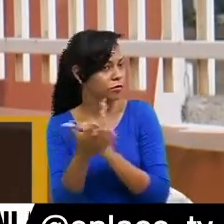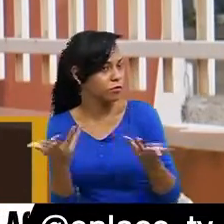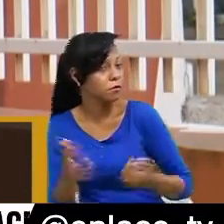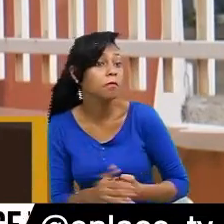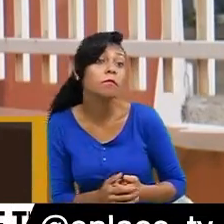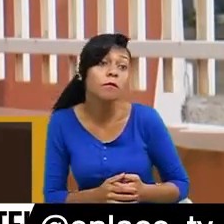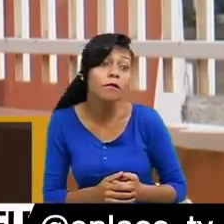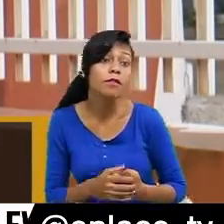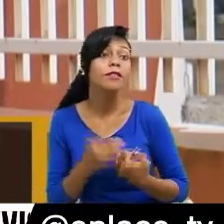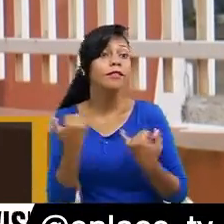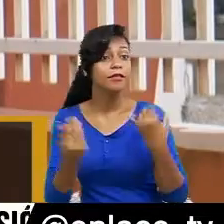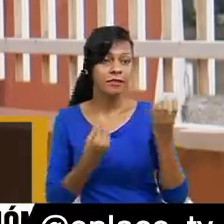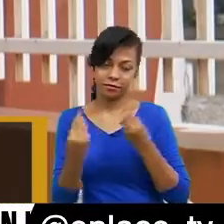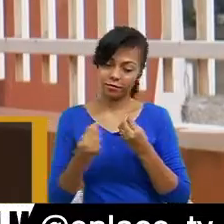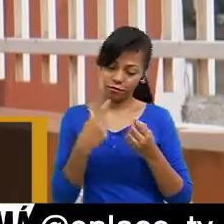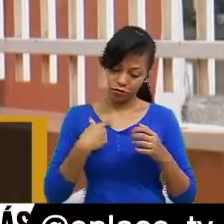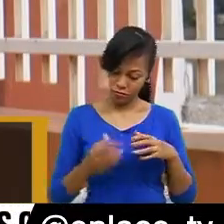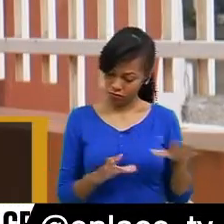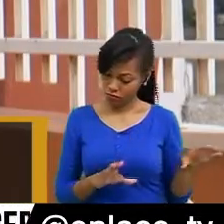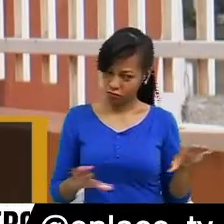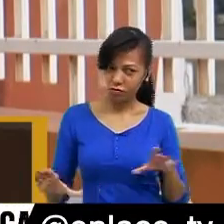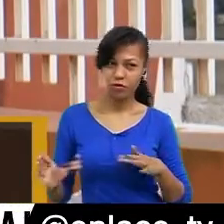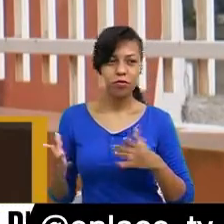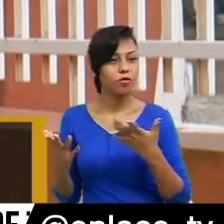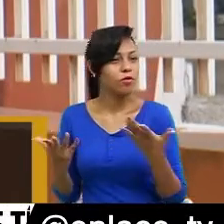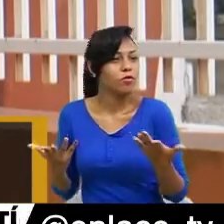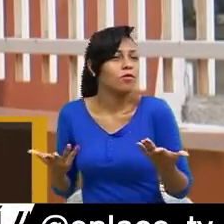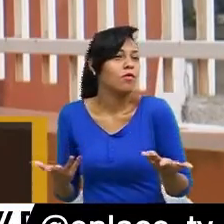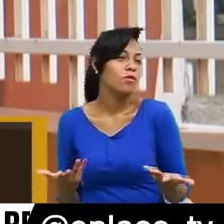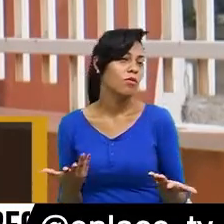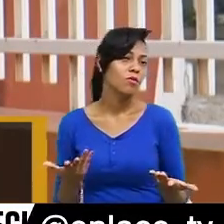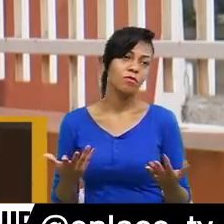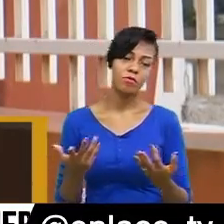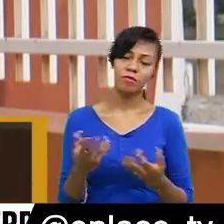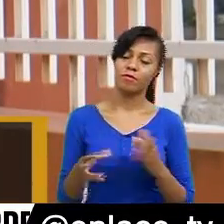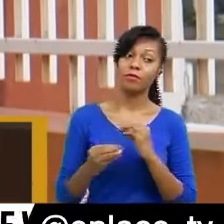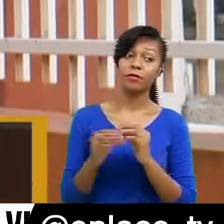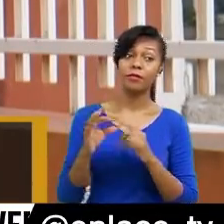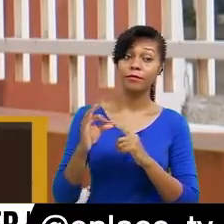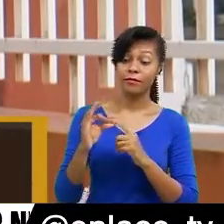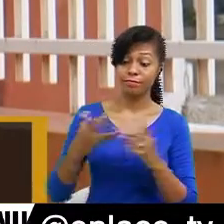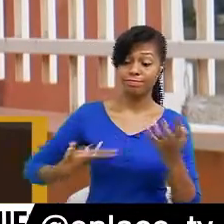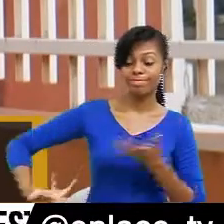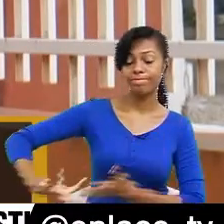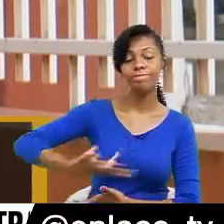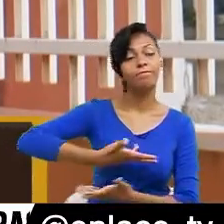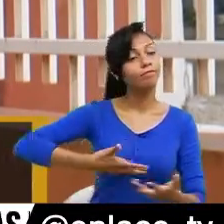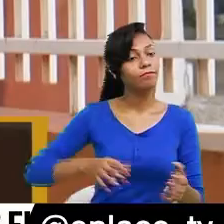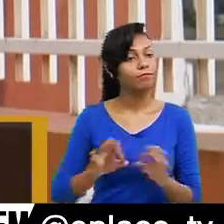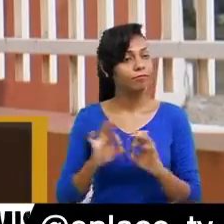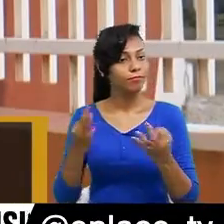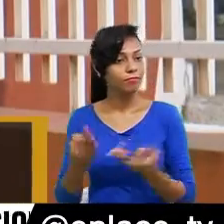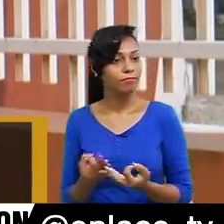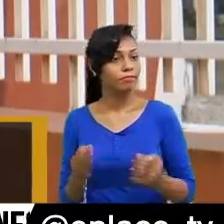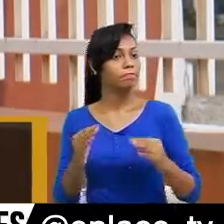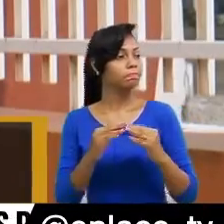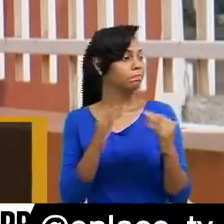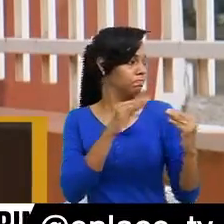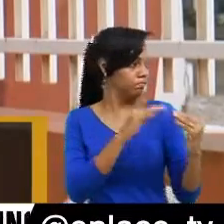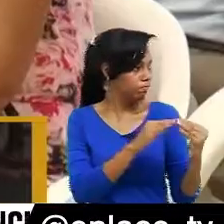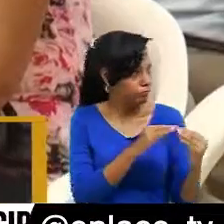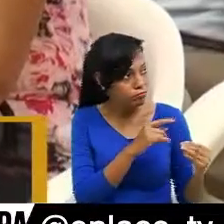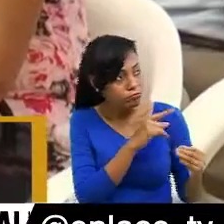la experiencia de vida y especialmente la convivencia familiar, la convivencia con los vecinos, con los amigos de